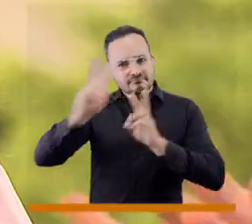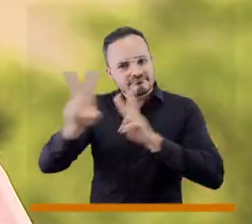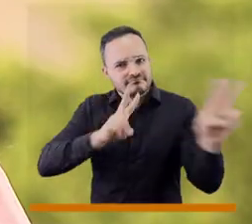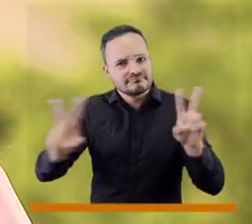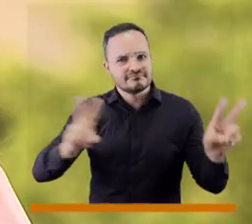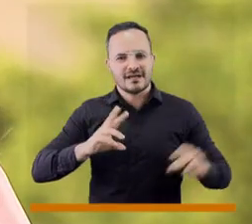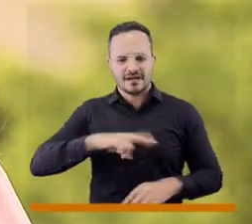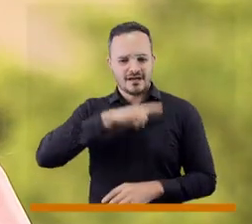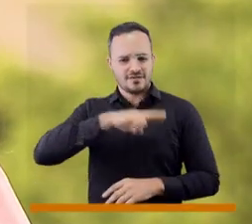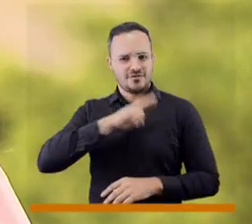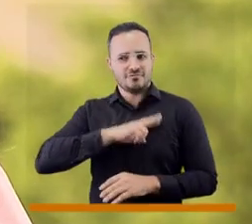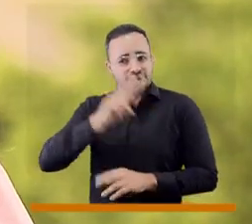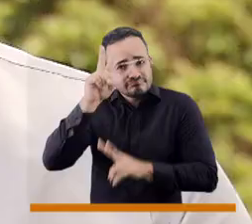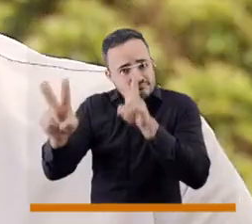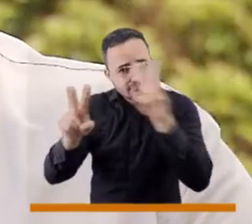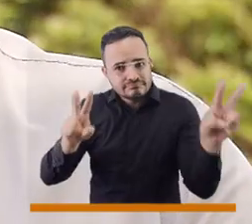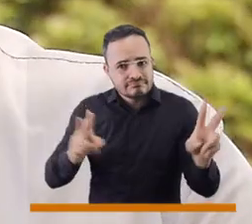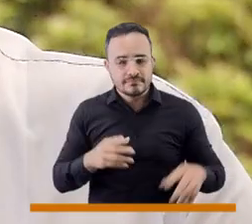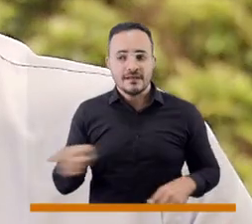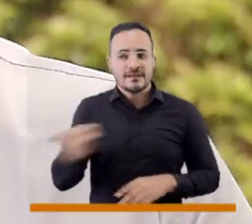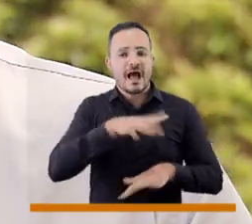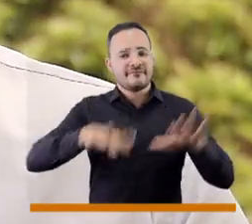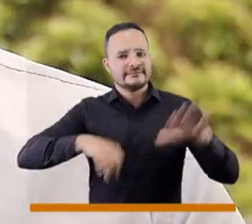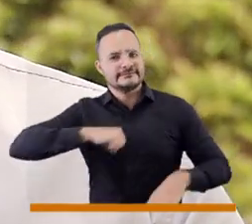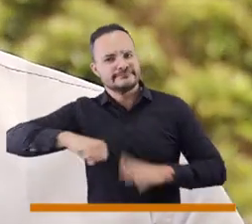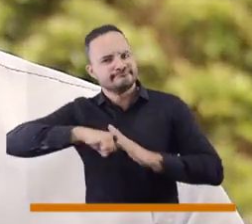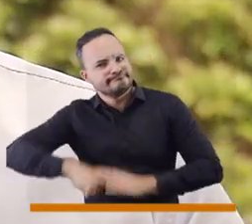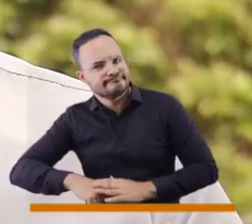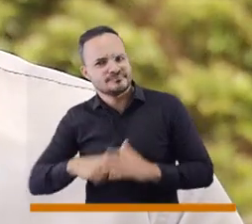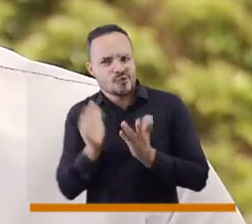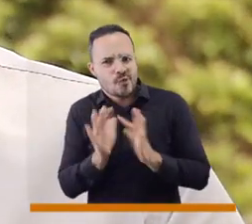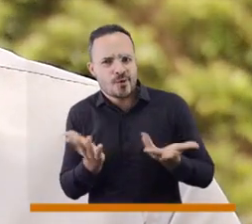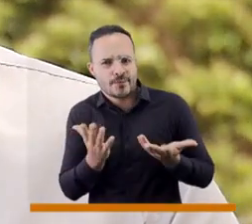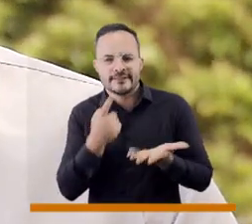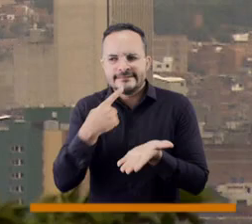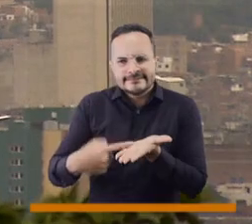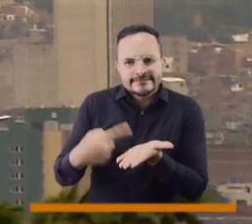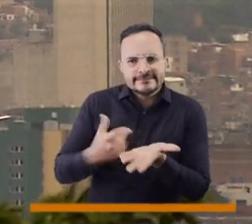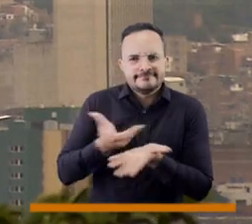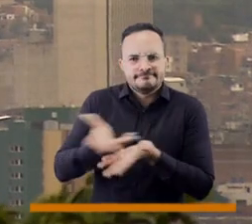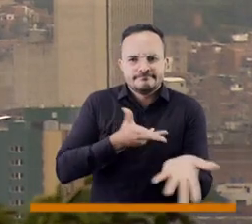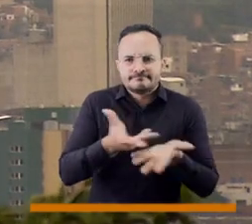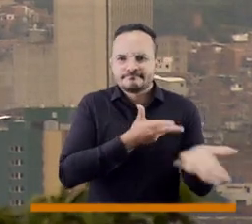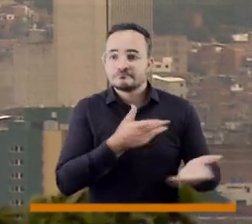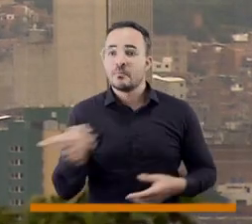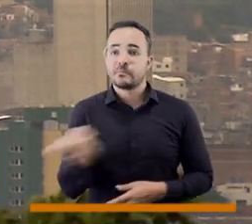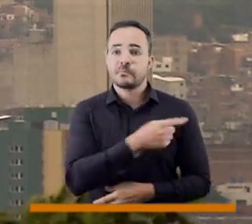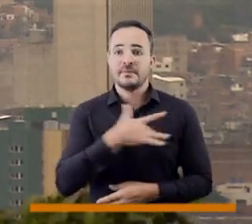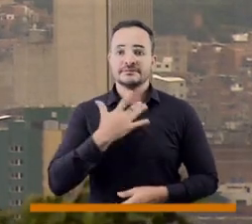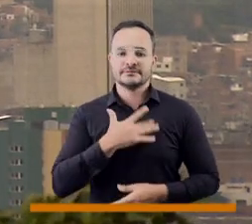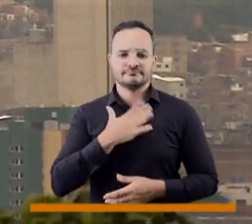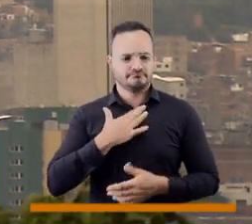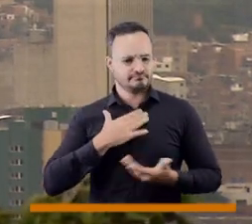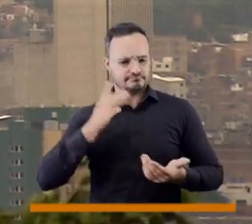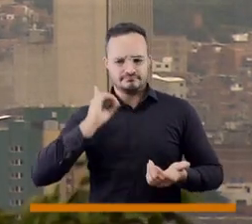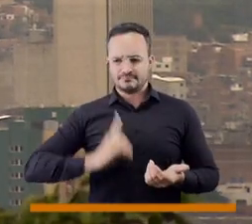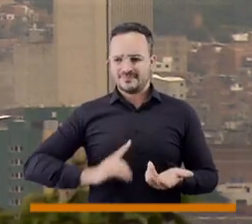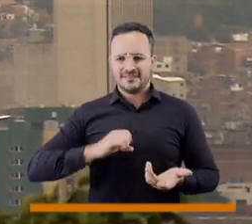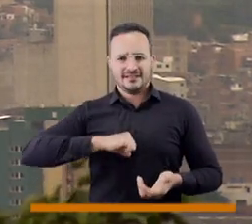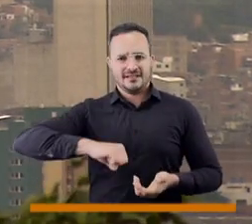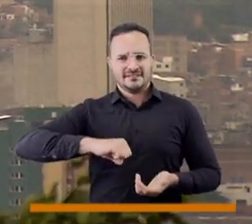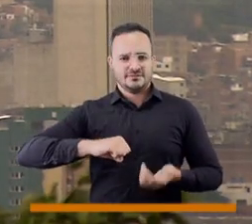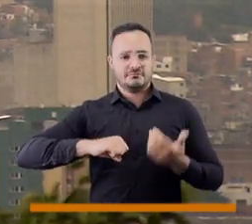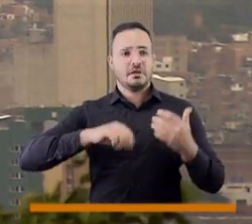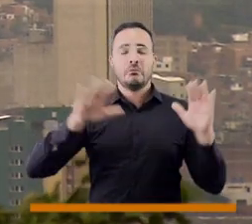a promover la libertad religiosa, cómo se ha vulnerado la libertad religiosa en el distrito de Medellín, cómo se puede ayudar a que